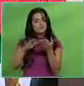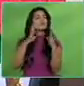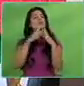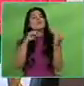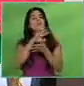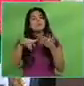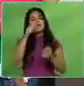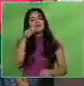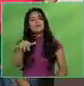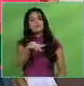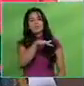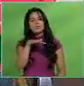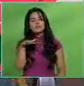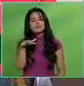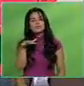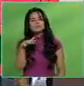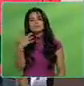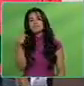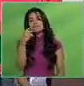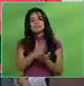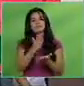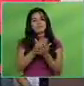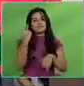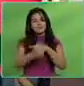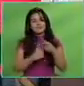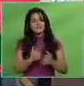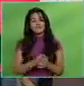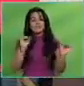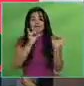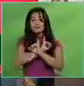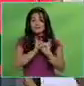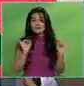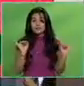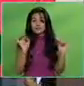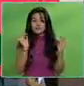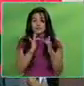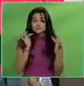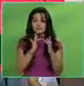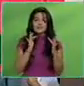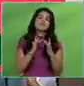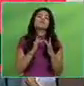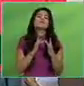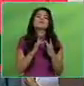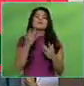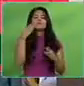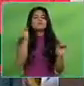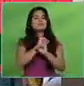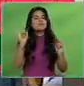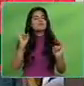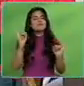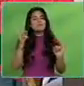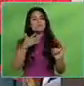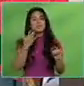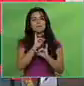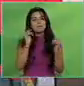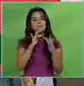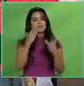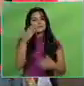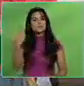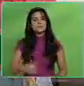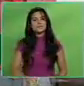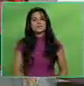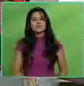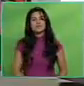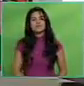los problemas del pueblo en revolución. Devolvemos entonces al compañero el pase para que se despida de los estudios. Bien, las